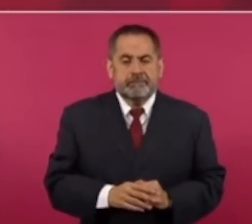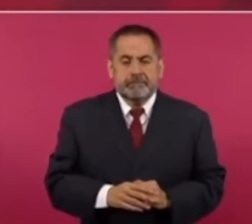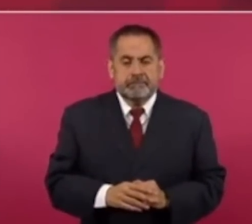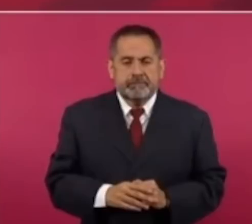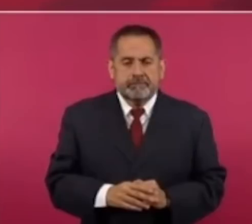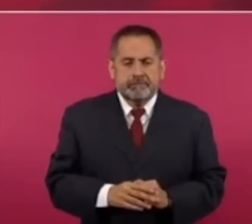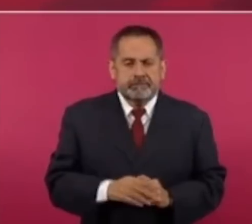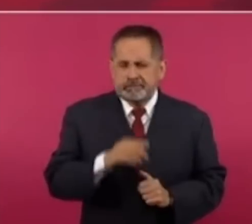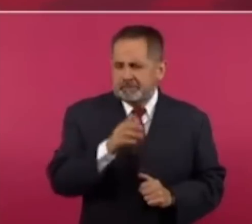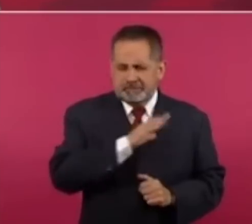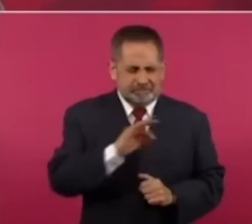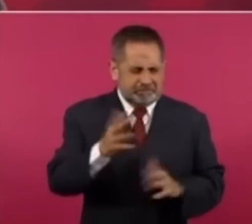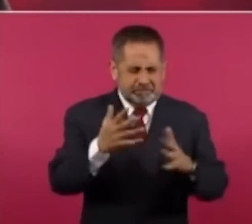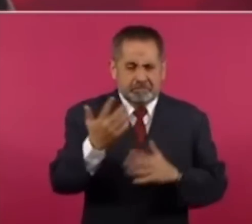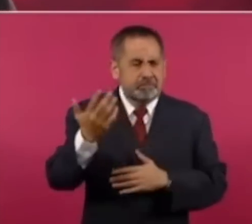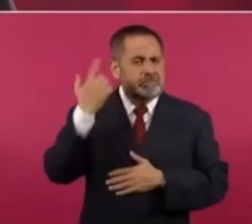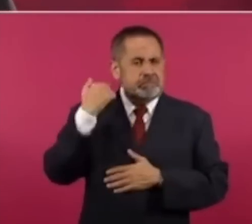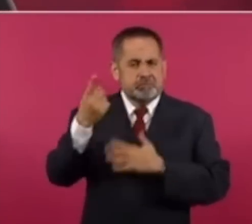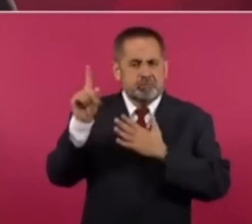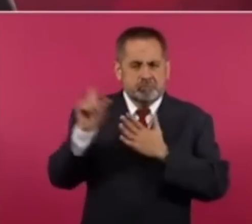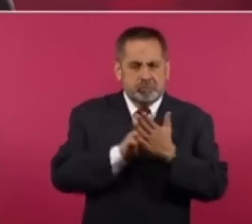Y fue como hace un mes,